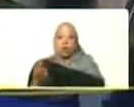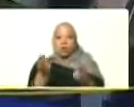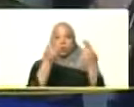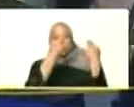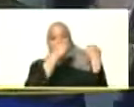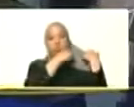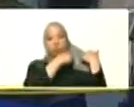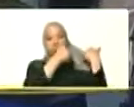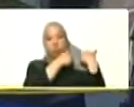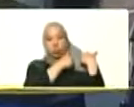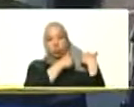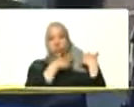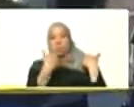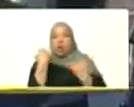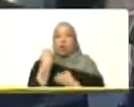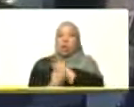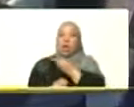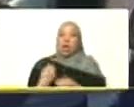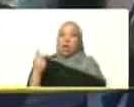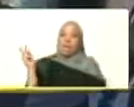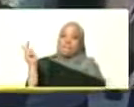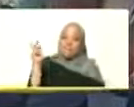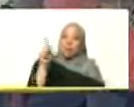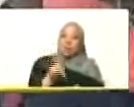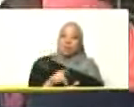los alumnos, estamos aquí